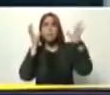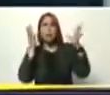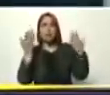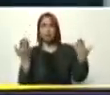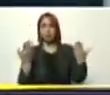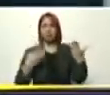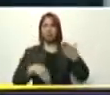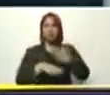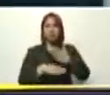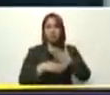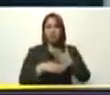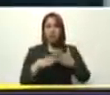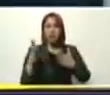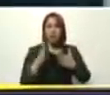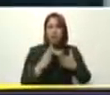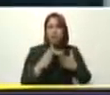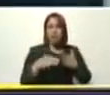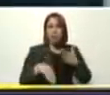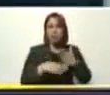viniendo, vamos viendo.